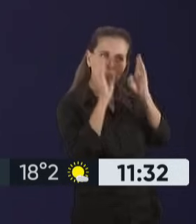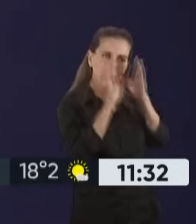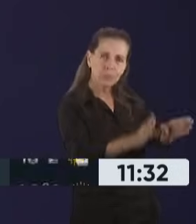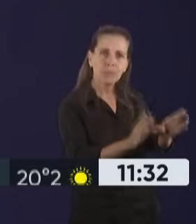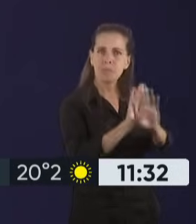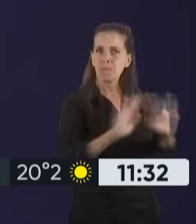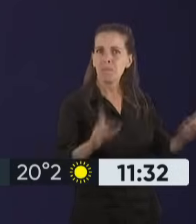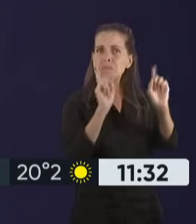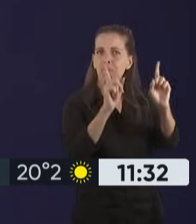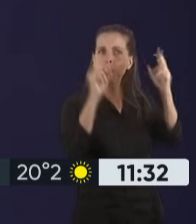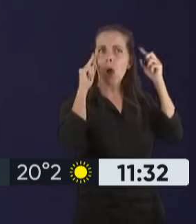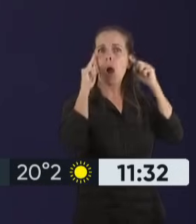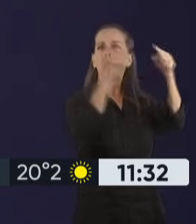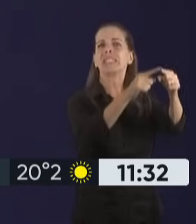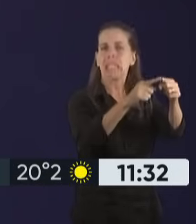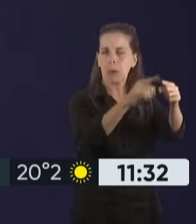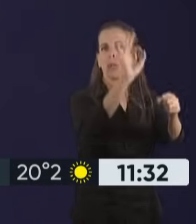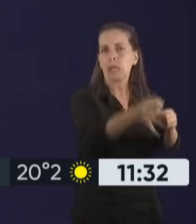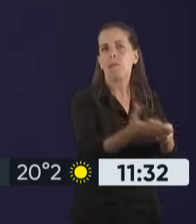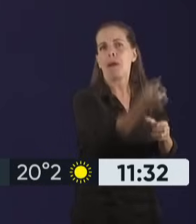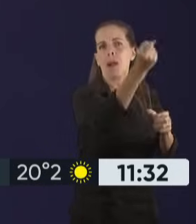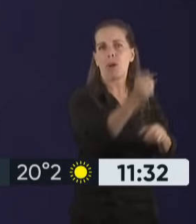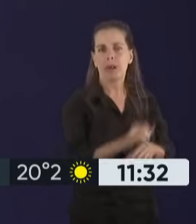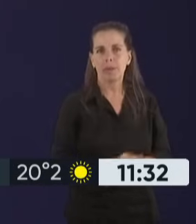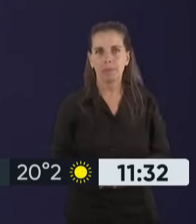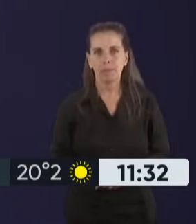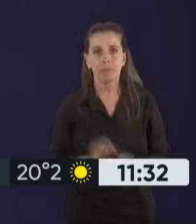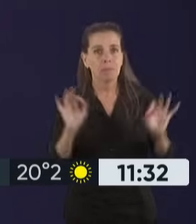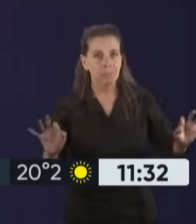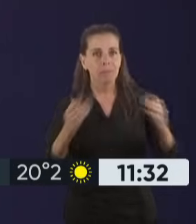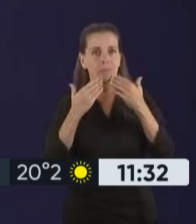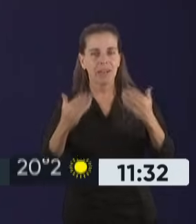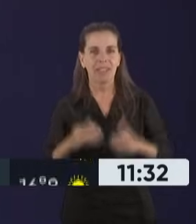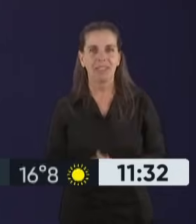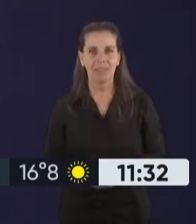que de que vamos a alcanzar el norte que nos propusimos. ¿Listo? Gracias.